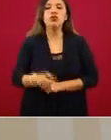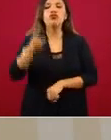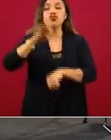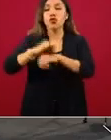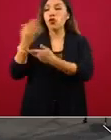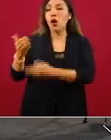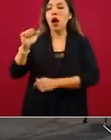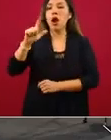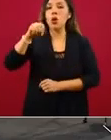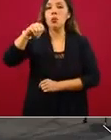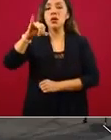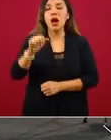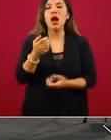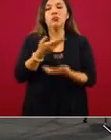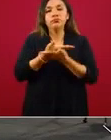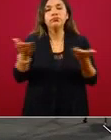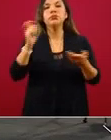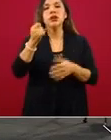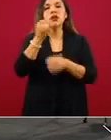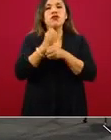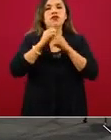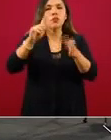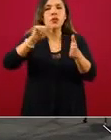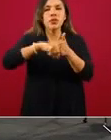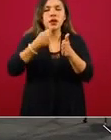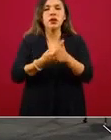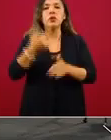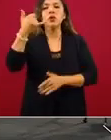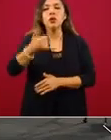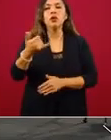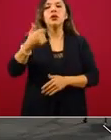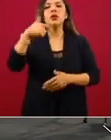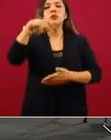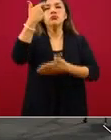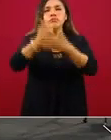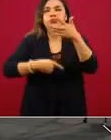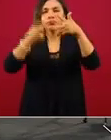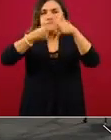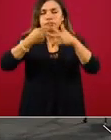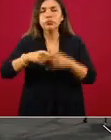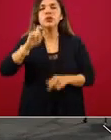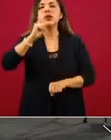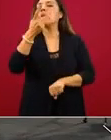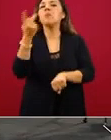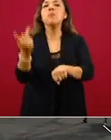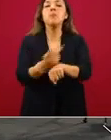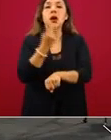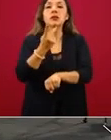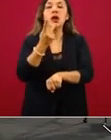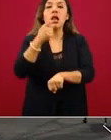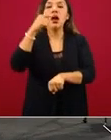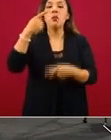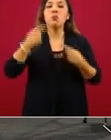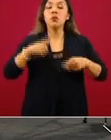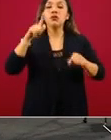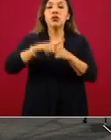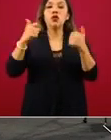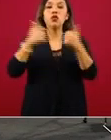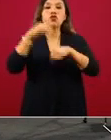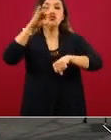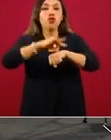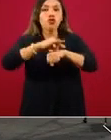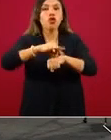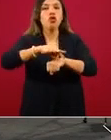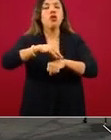presentará el informe técnico y las estadísticas de lo que ocurre en el personal de salud,